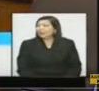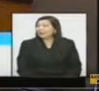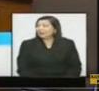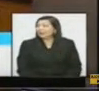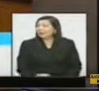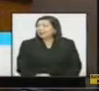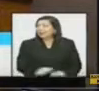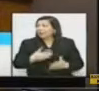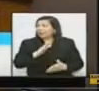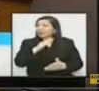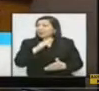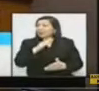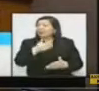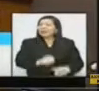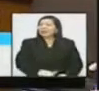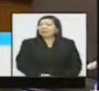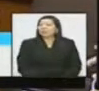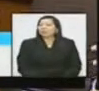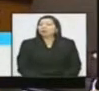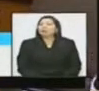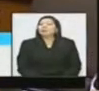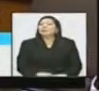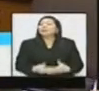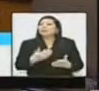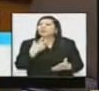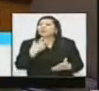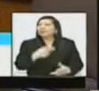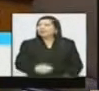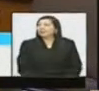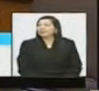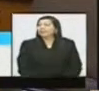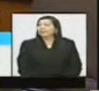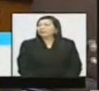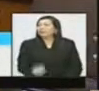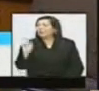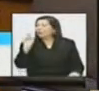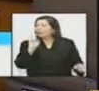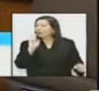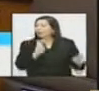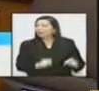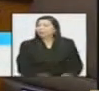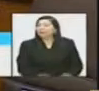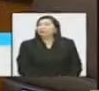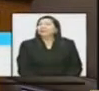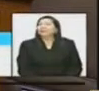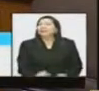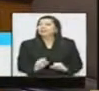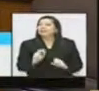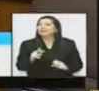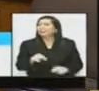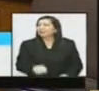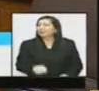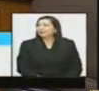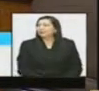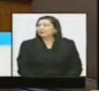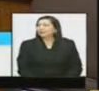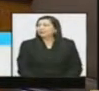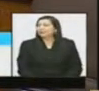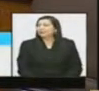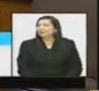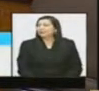esa es la regla de las declaraciones que realmente son lamentables por cierto después pues yo también